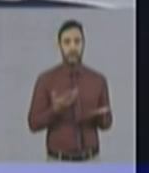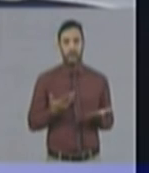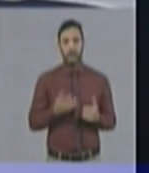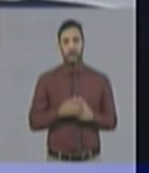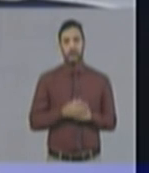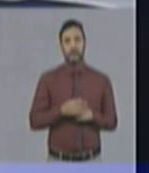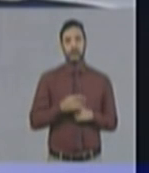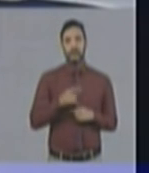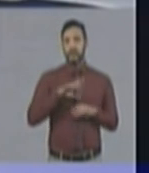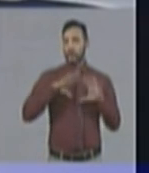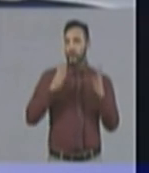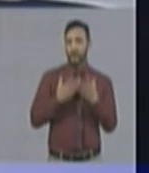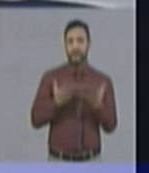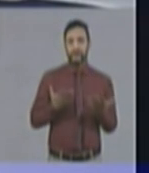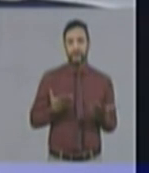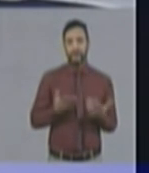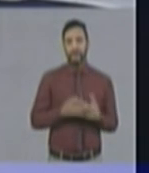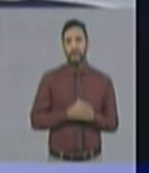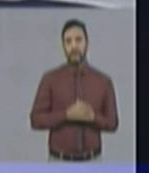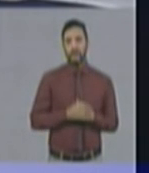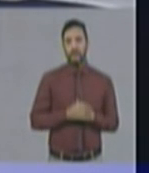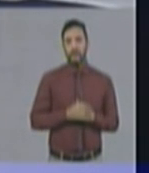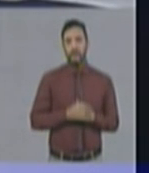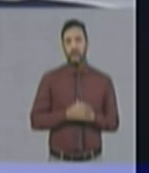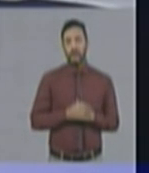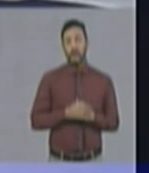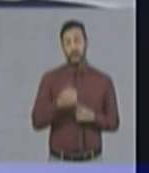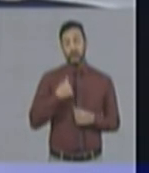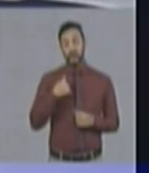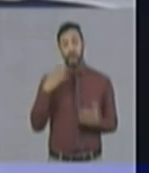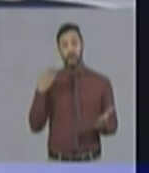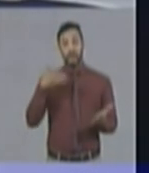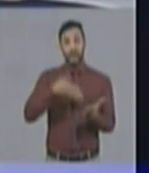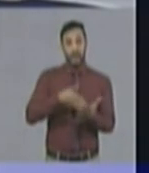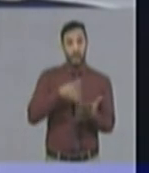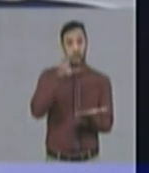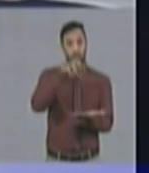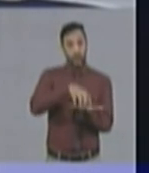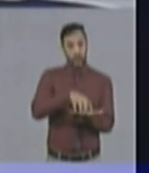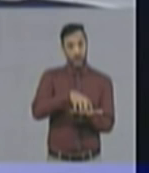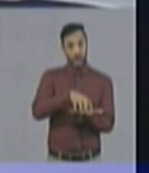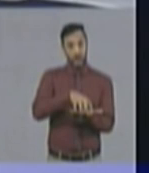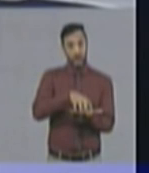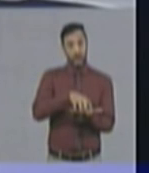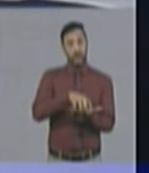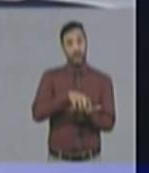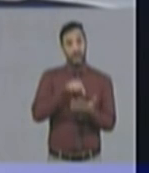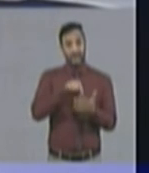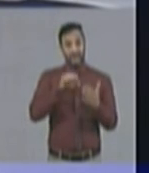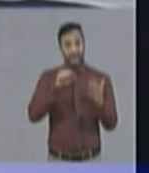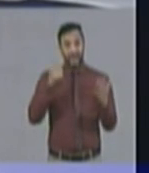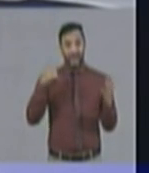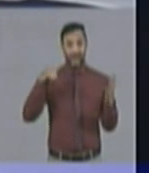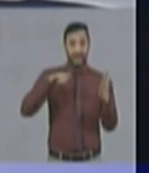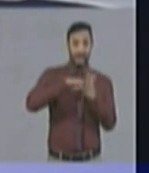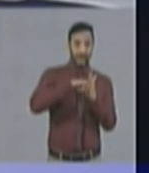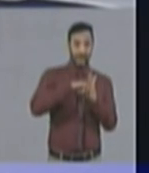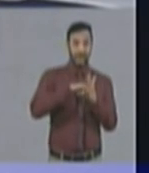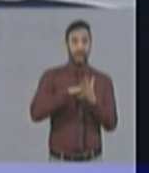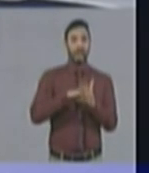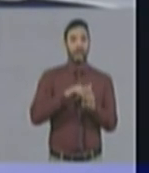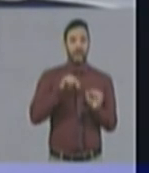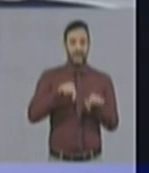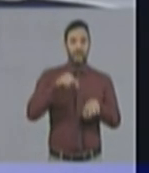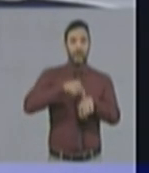a la teleaudiencia. En efecto, cuando ya llegamos al lugar donde se produjo el lamentable accidente aéreo, ya allí